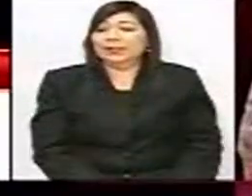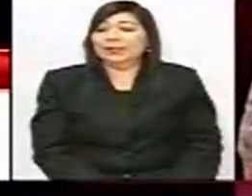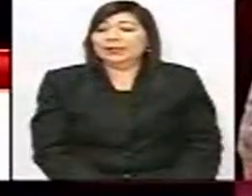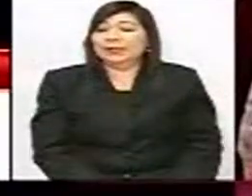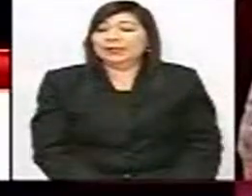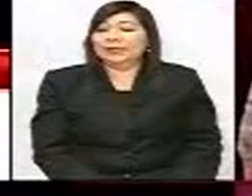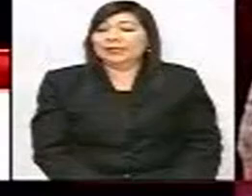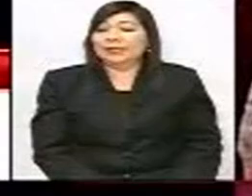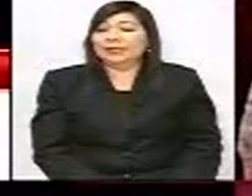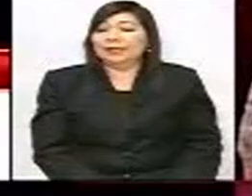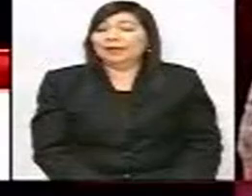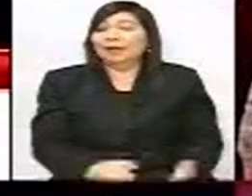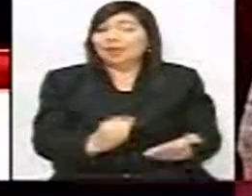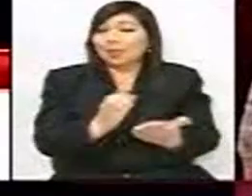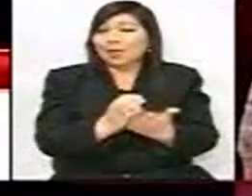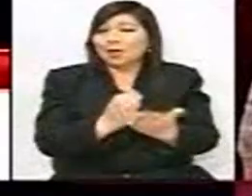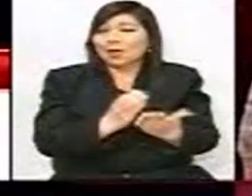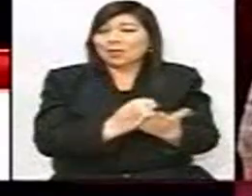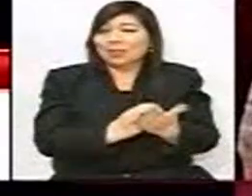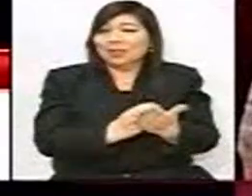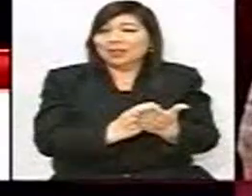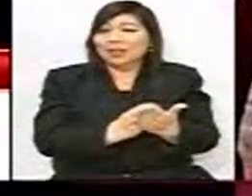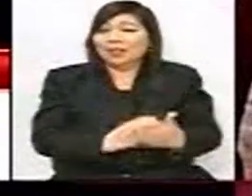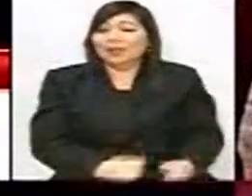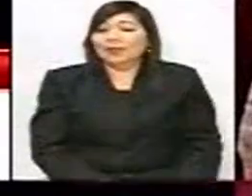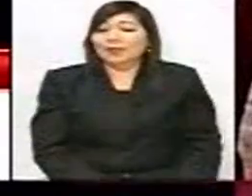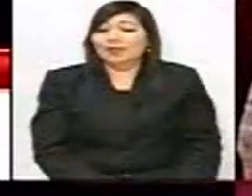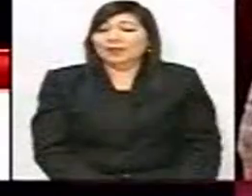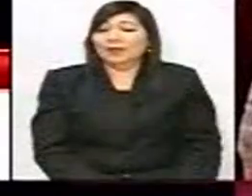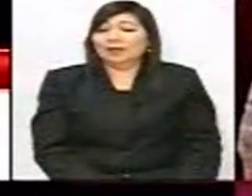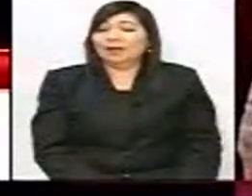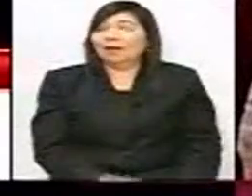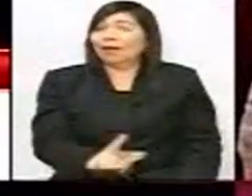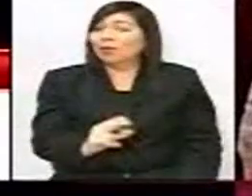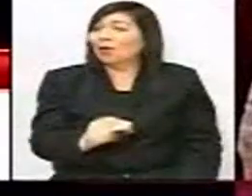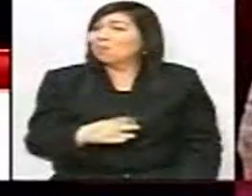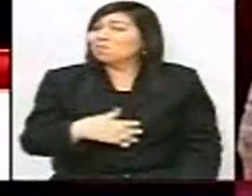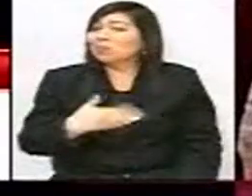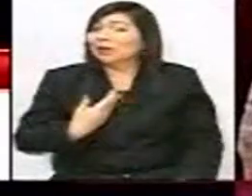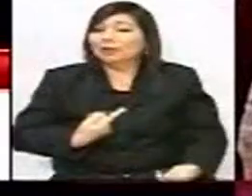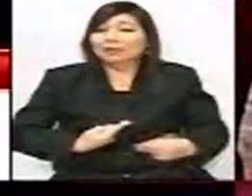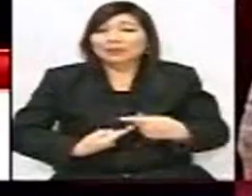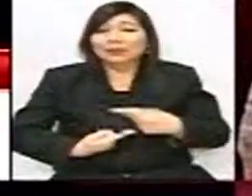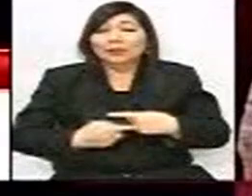Términos del contrato. Dice, el concesionario no podrá